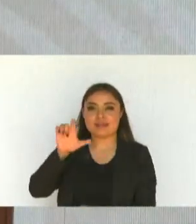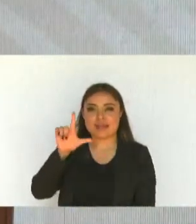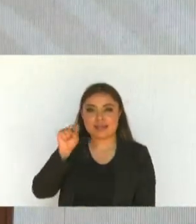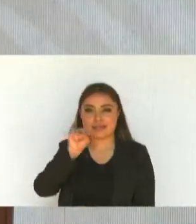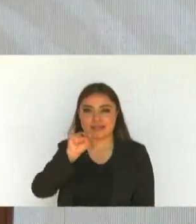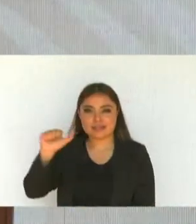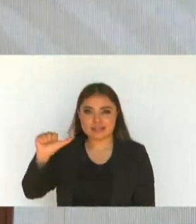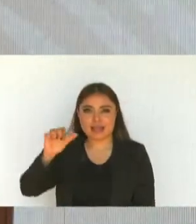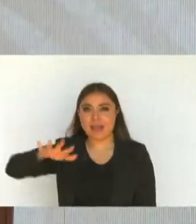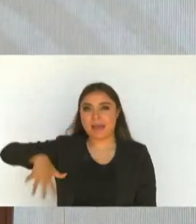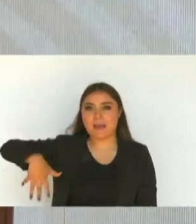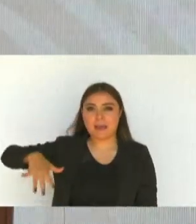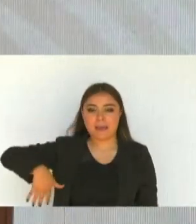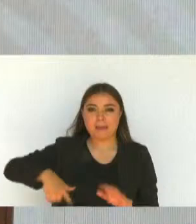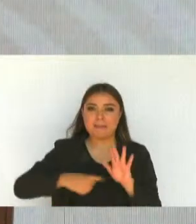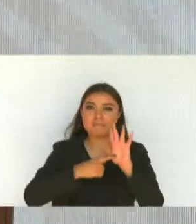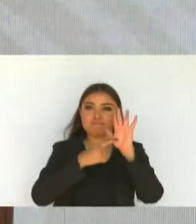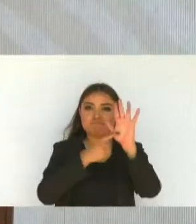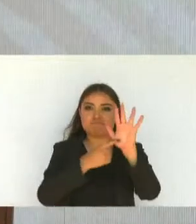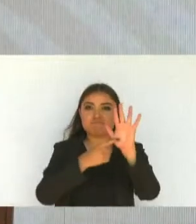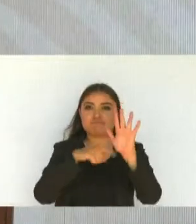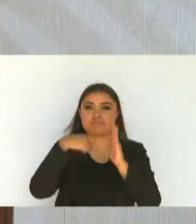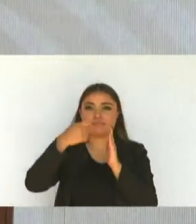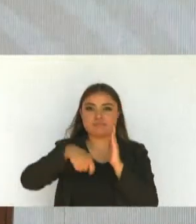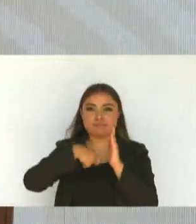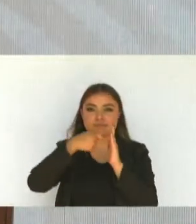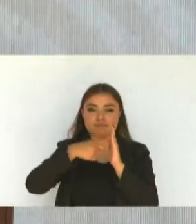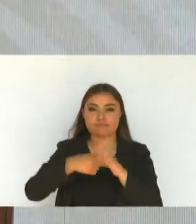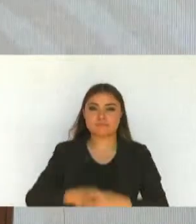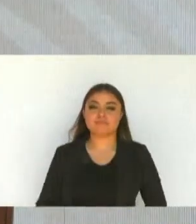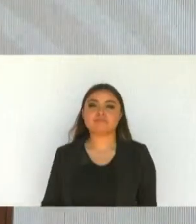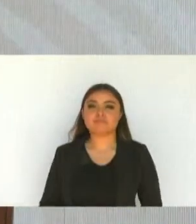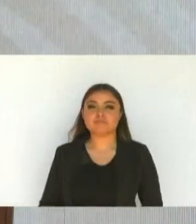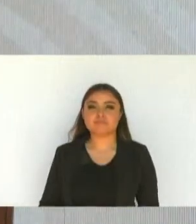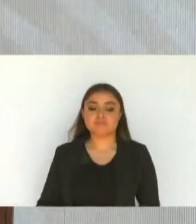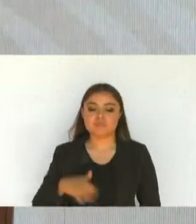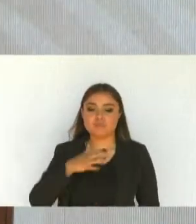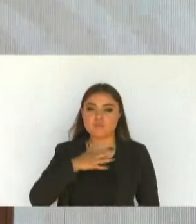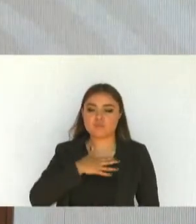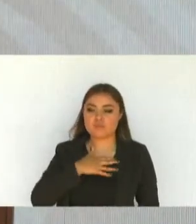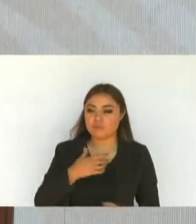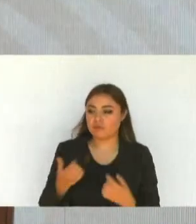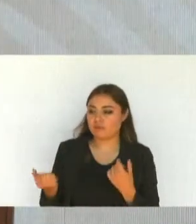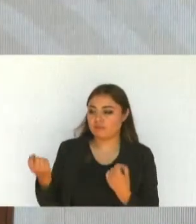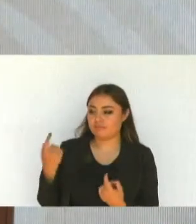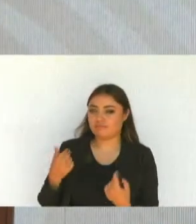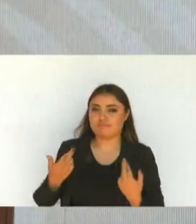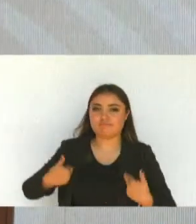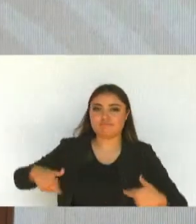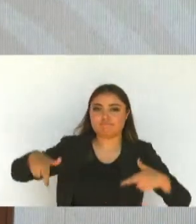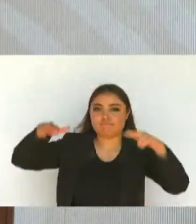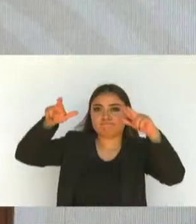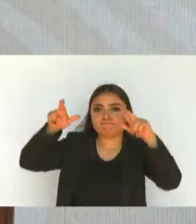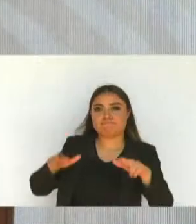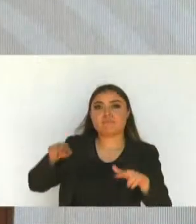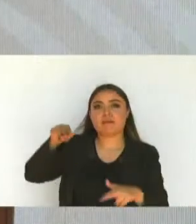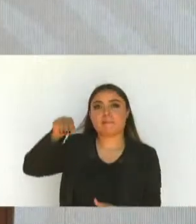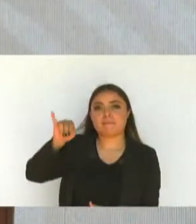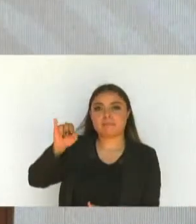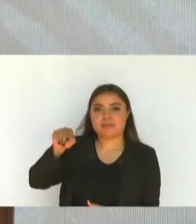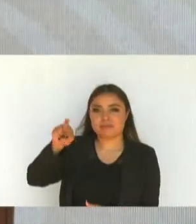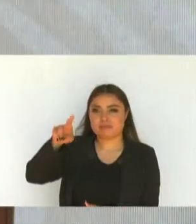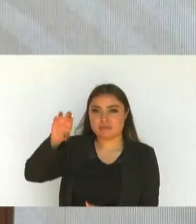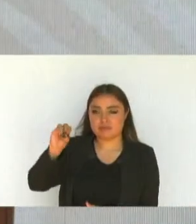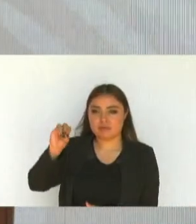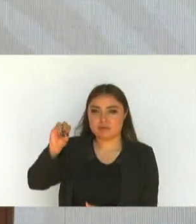fue presentada hace unos momentos. Como representantes del sector minero, formal y responsable